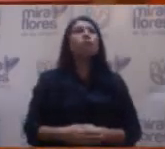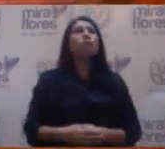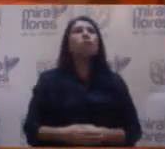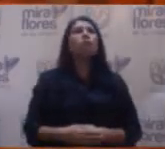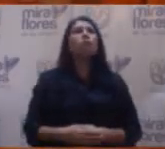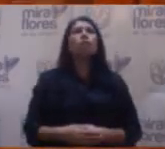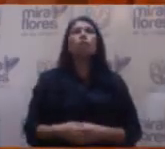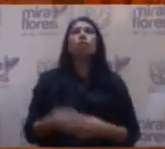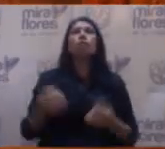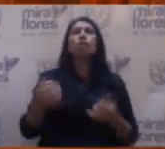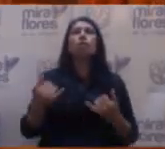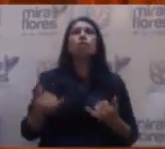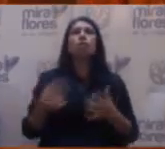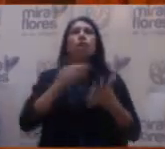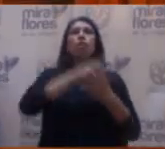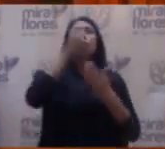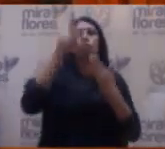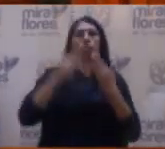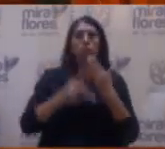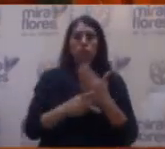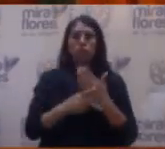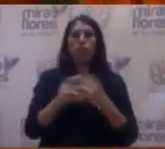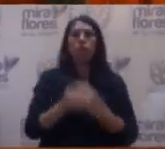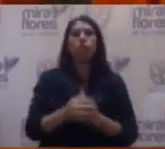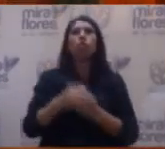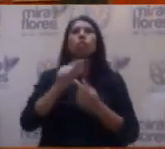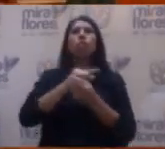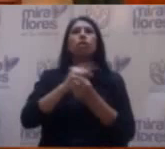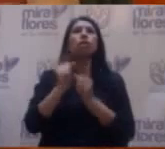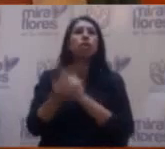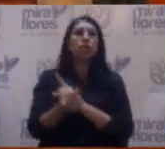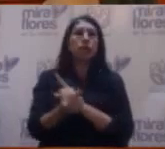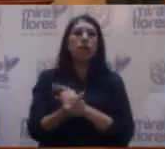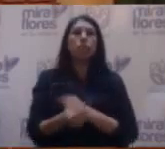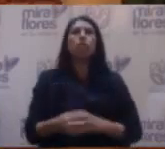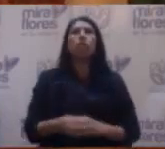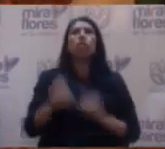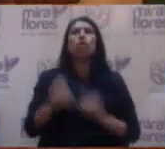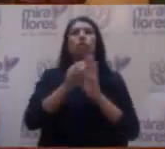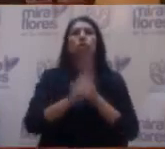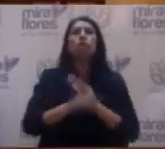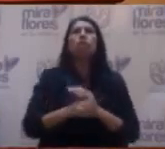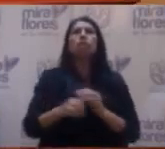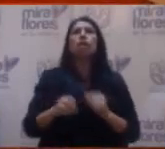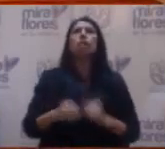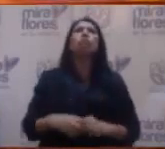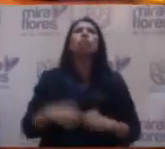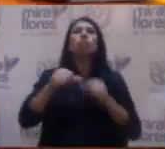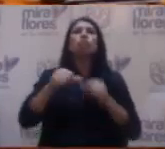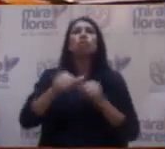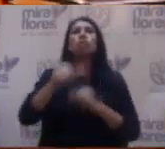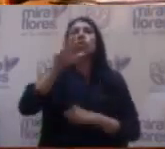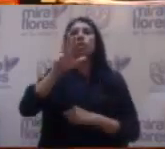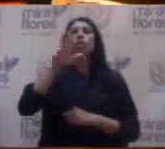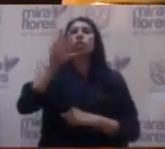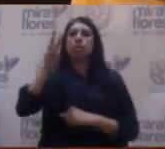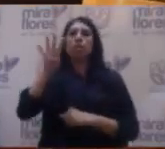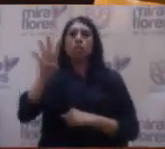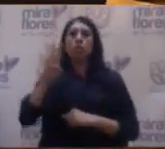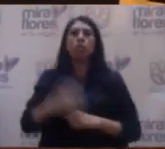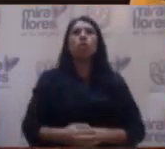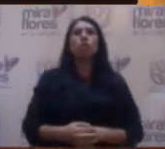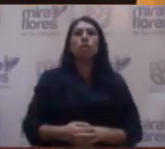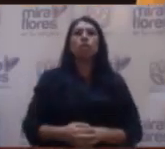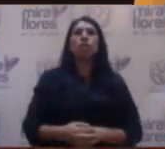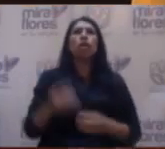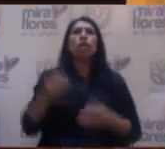Orden del día. Proyecto de ordenanza que modifica la ordenanza número 364 que aprueba el régimen de prevención y control